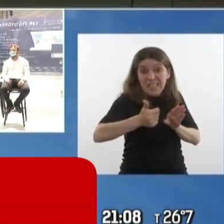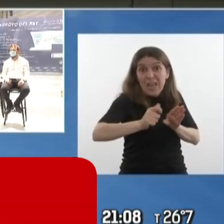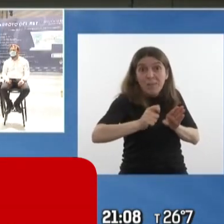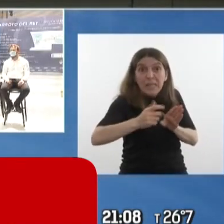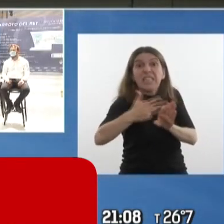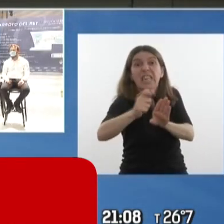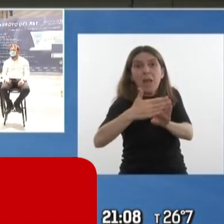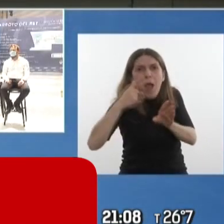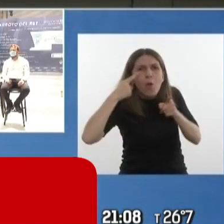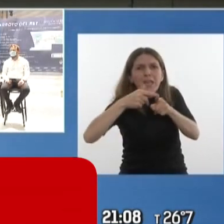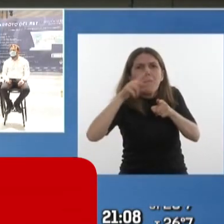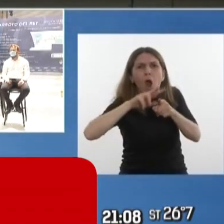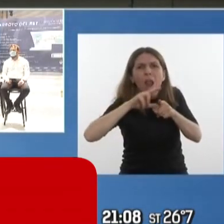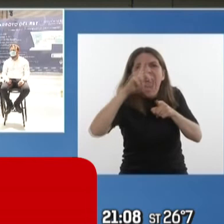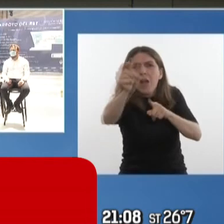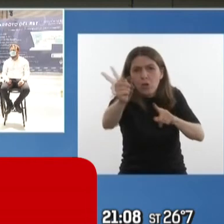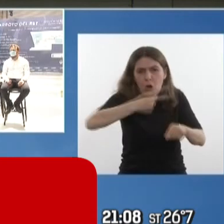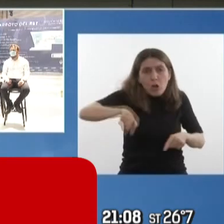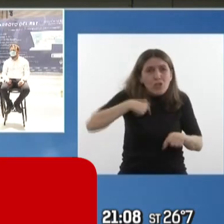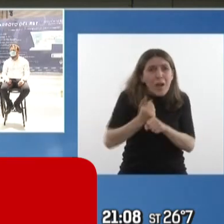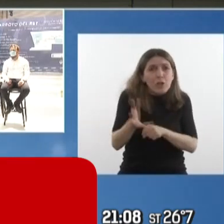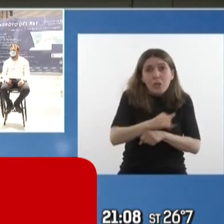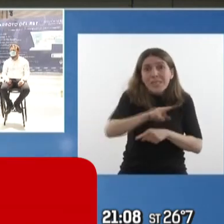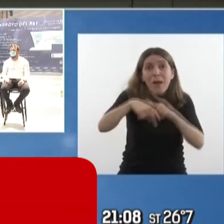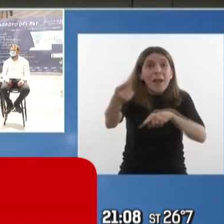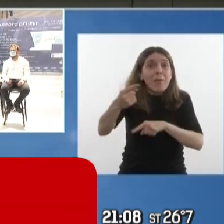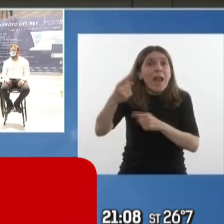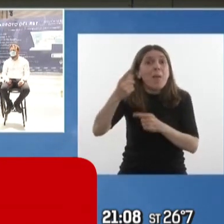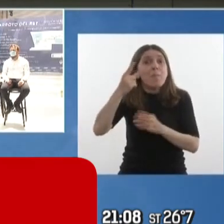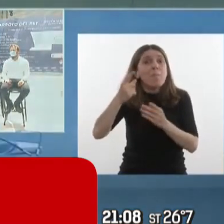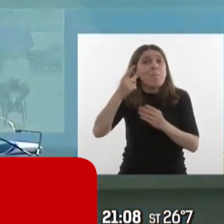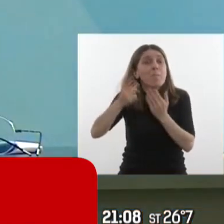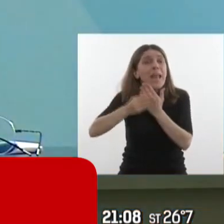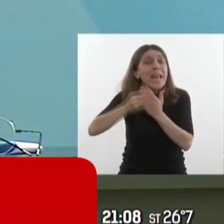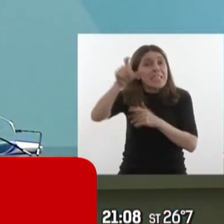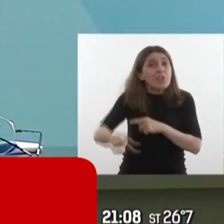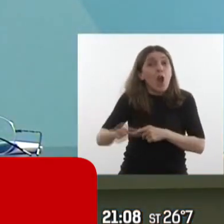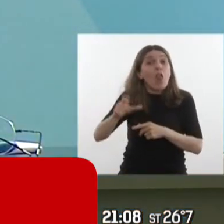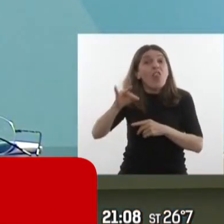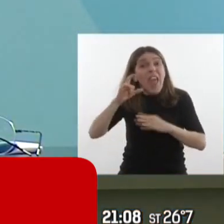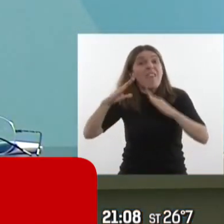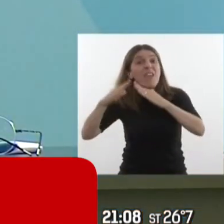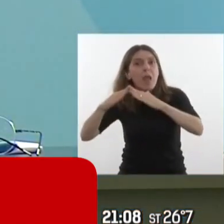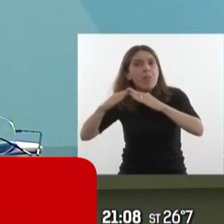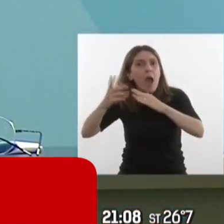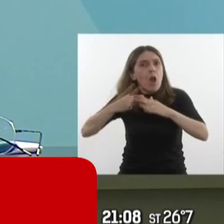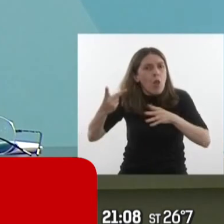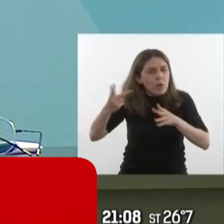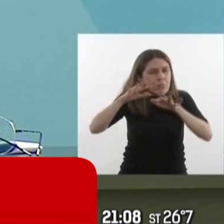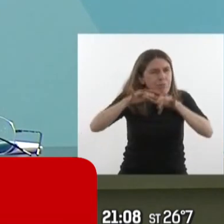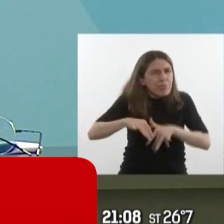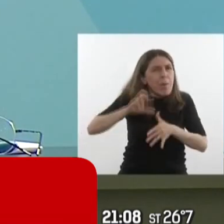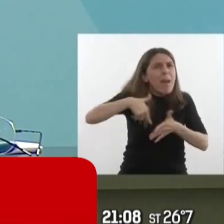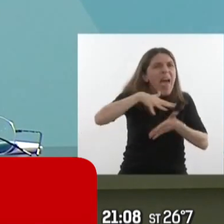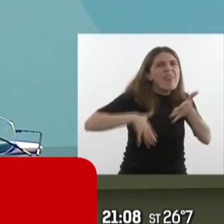días. La semana que viene, con el ministro de Vivienda, vamos a estar preparando nuestro plan de vivienda, que es muy ambicioso, pero yo